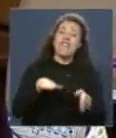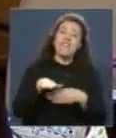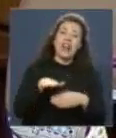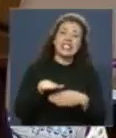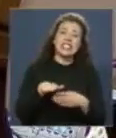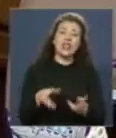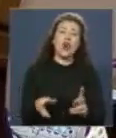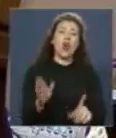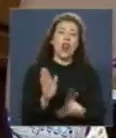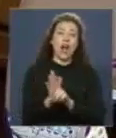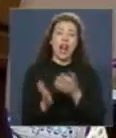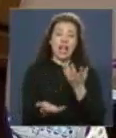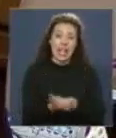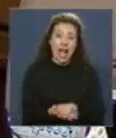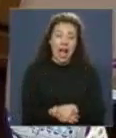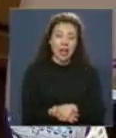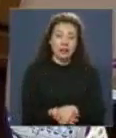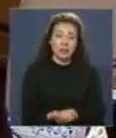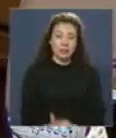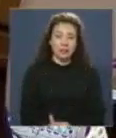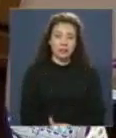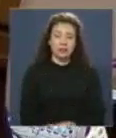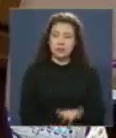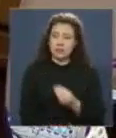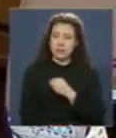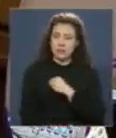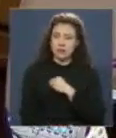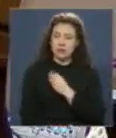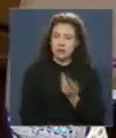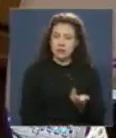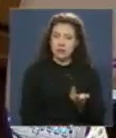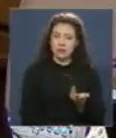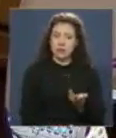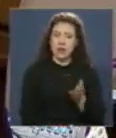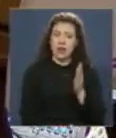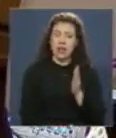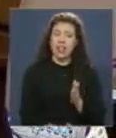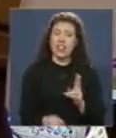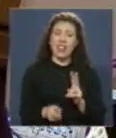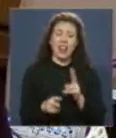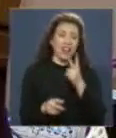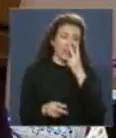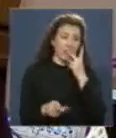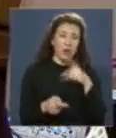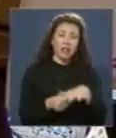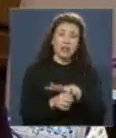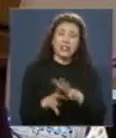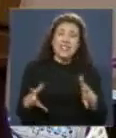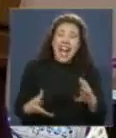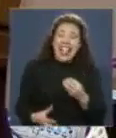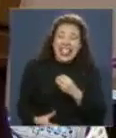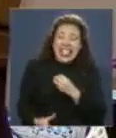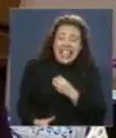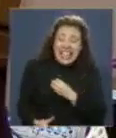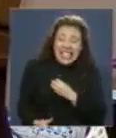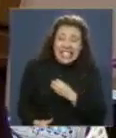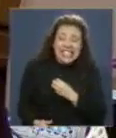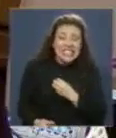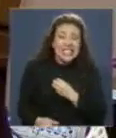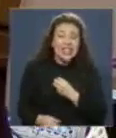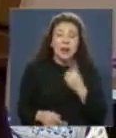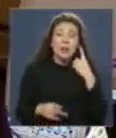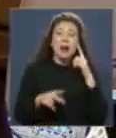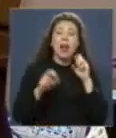legislación. Qué triste que tenga que ocurrir un hecho tan lamentable como este para que estos